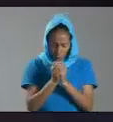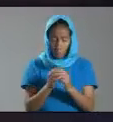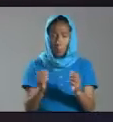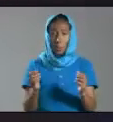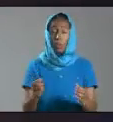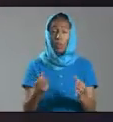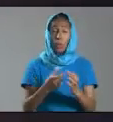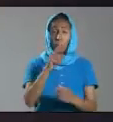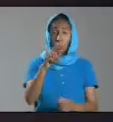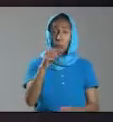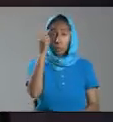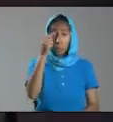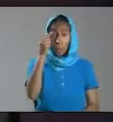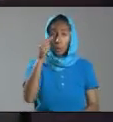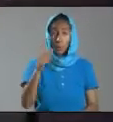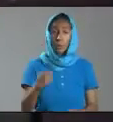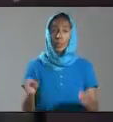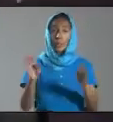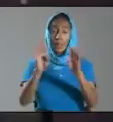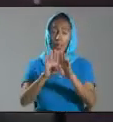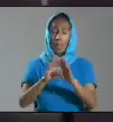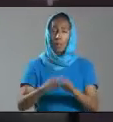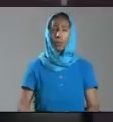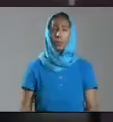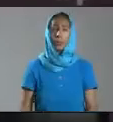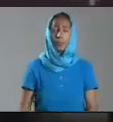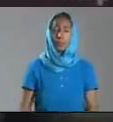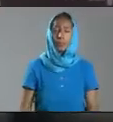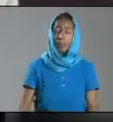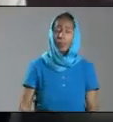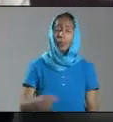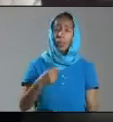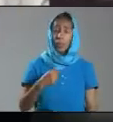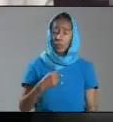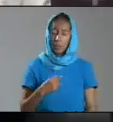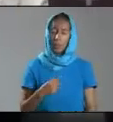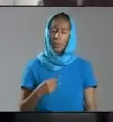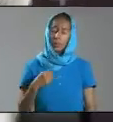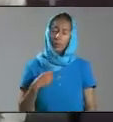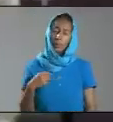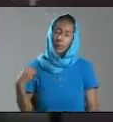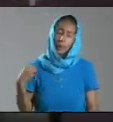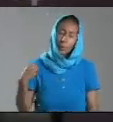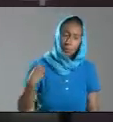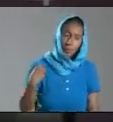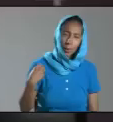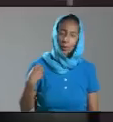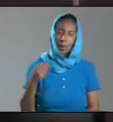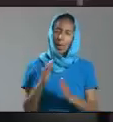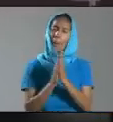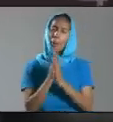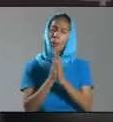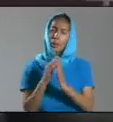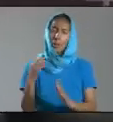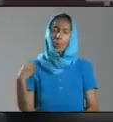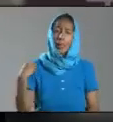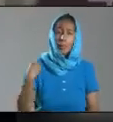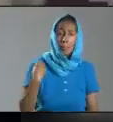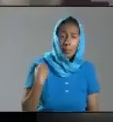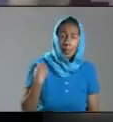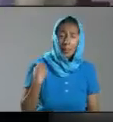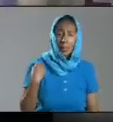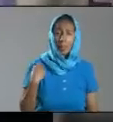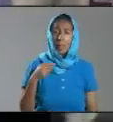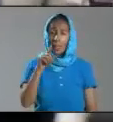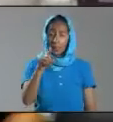cerrados, yo creo que es necesario considerar si en medio de nosotros no hay alguien que quisiera hoy entregarle su vida